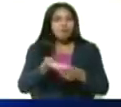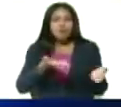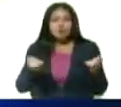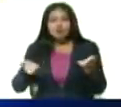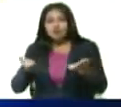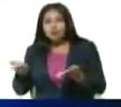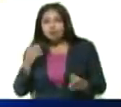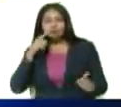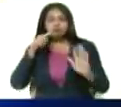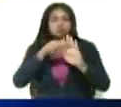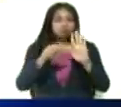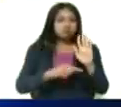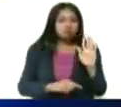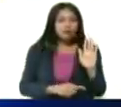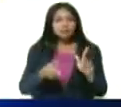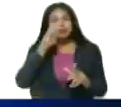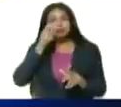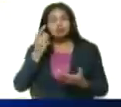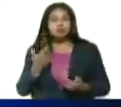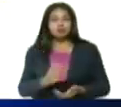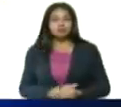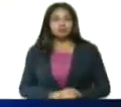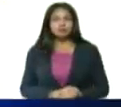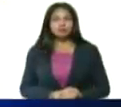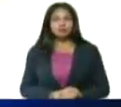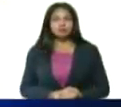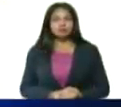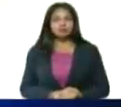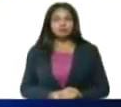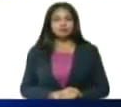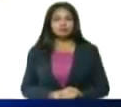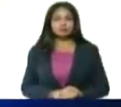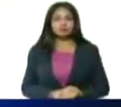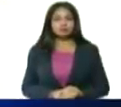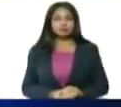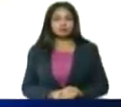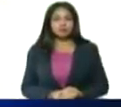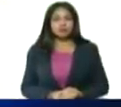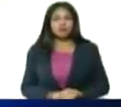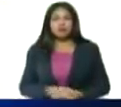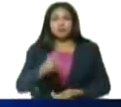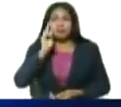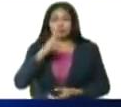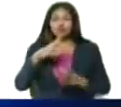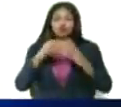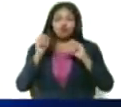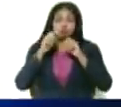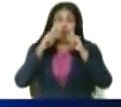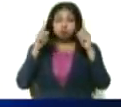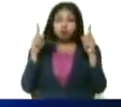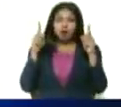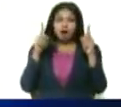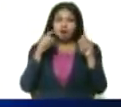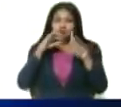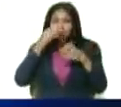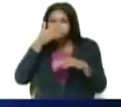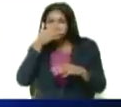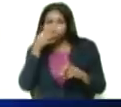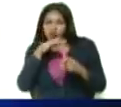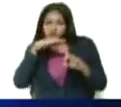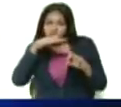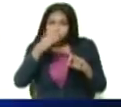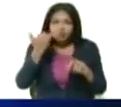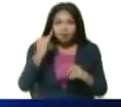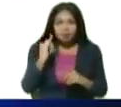además el tema de seguridad, habida cuenta de todos los descubrimientos de las conspiraciones constantes